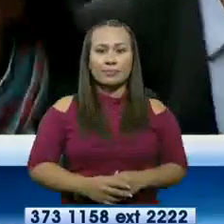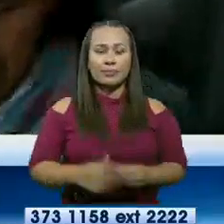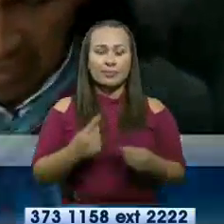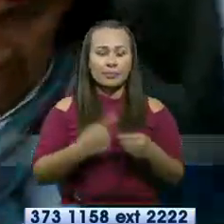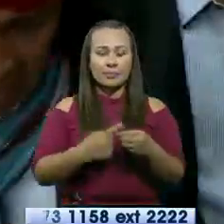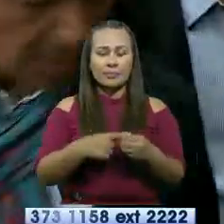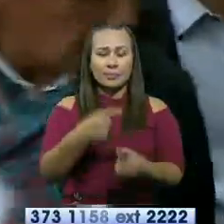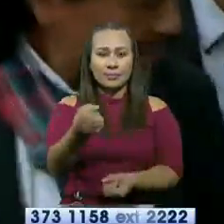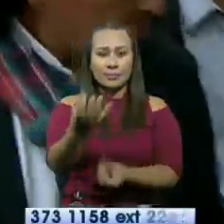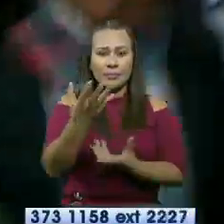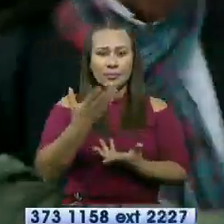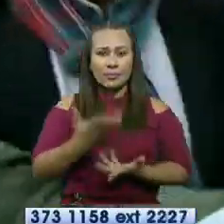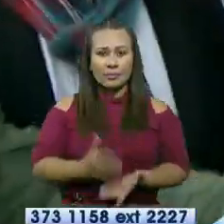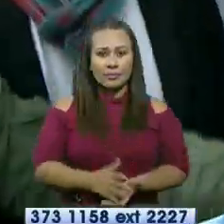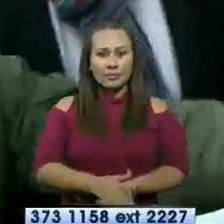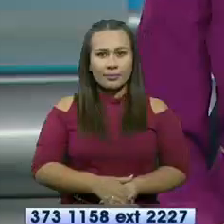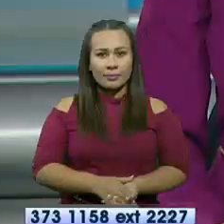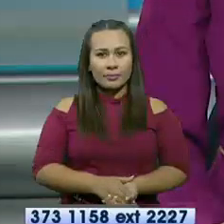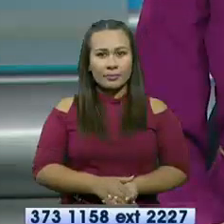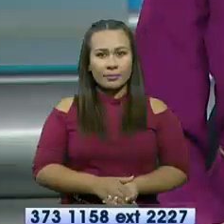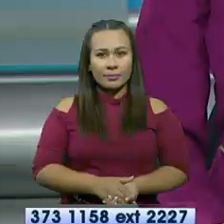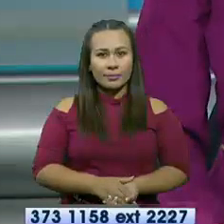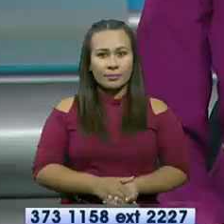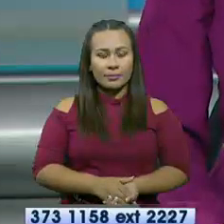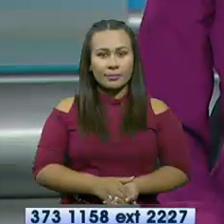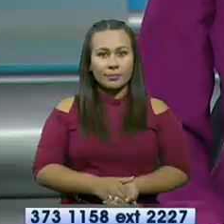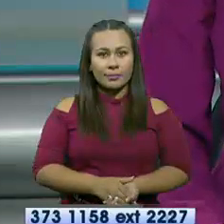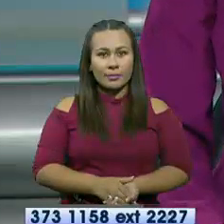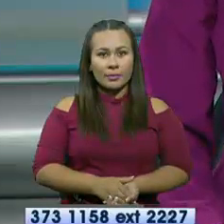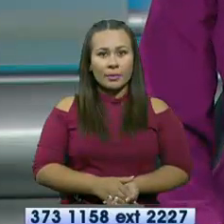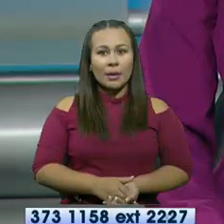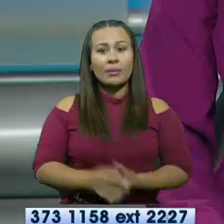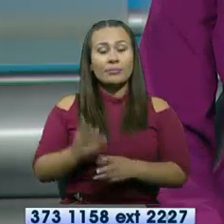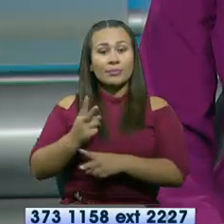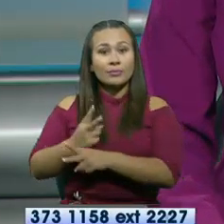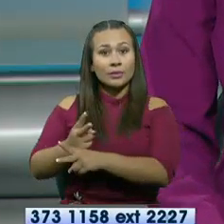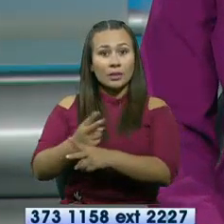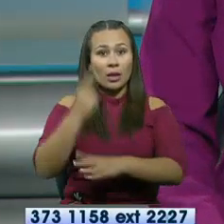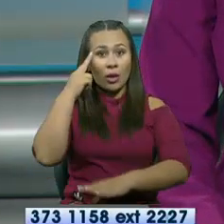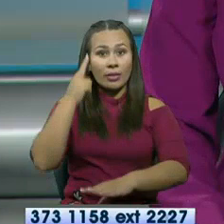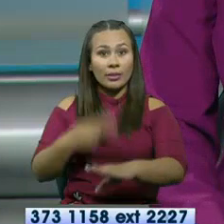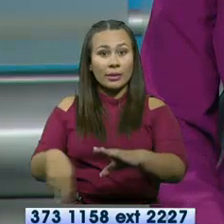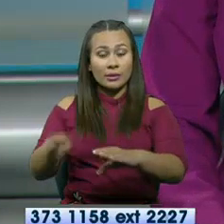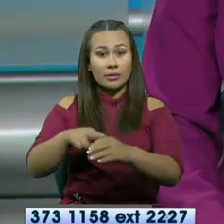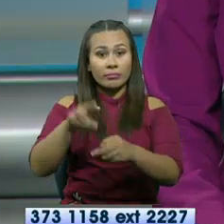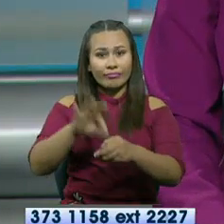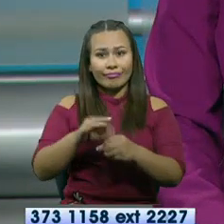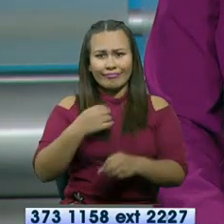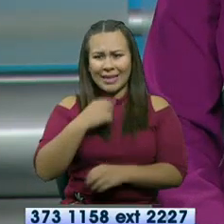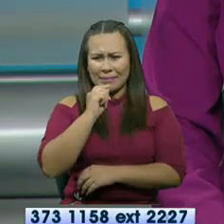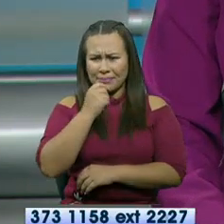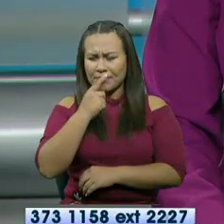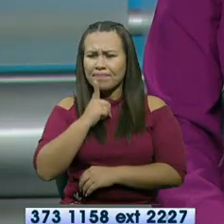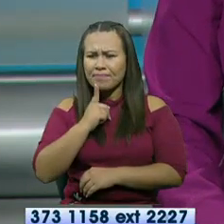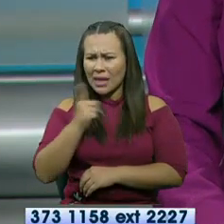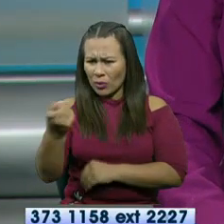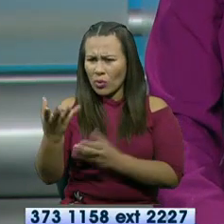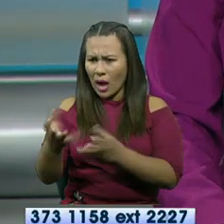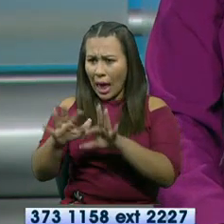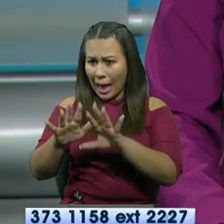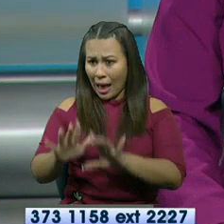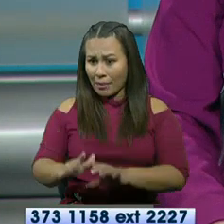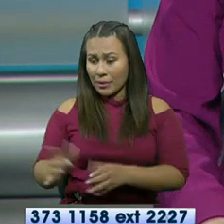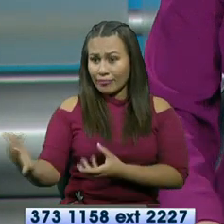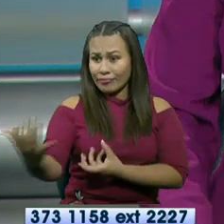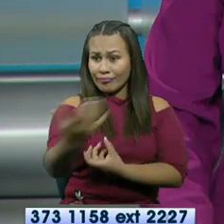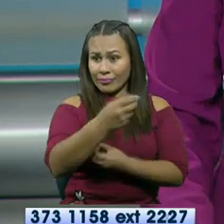informó Adriana Rojas. El Consejo Nacional Electoral negó la entrega de la clave al sistema informático para